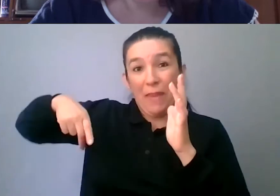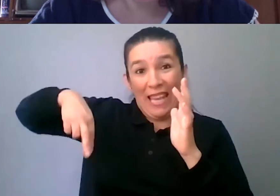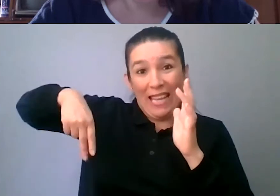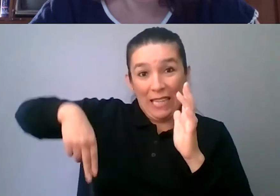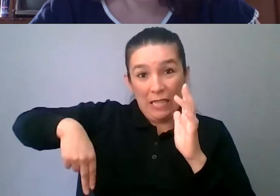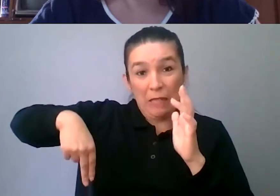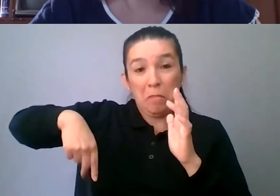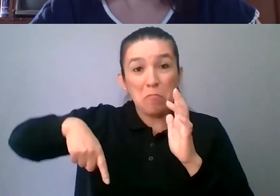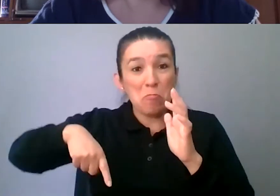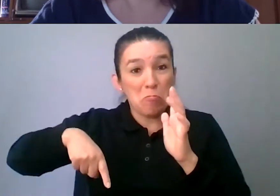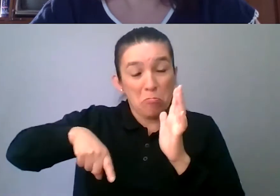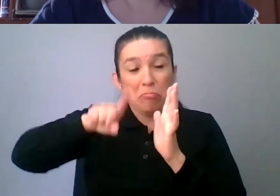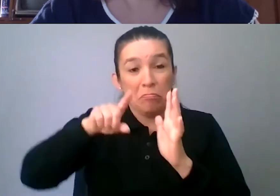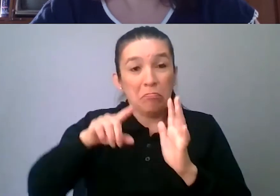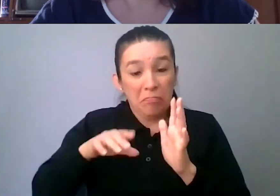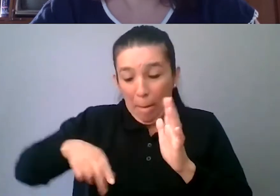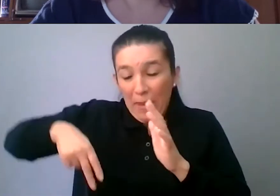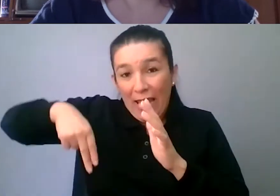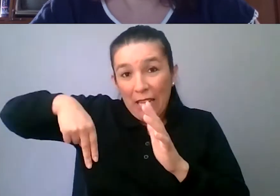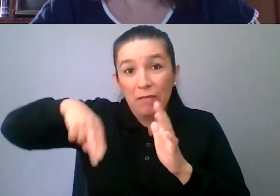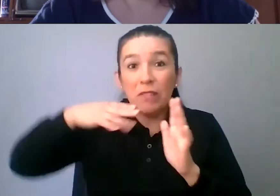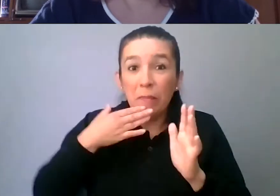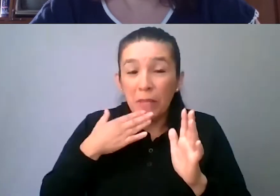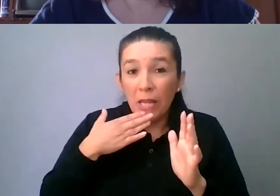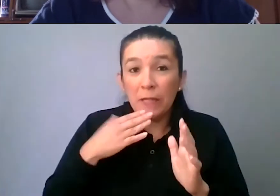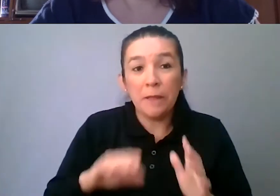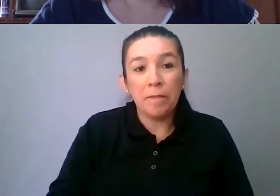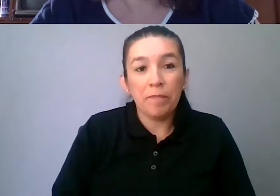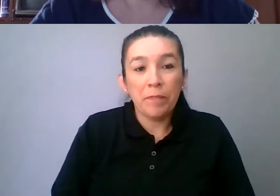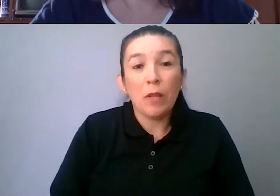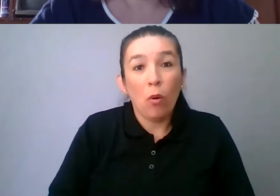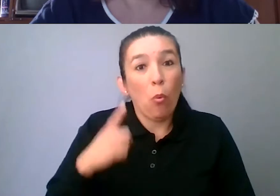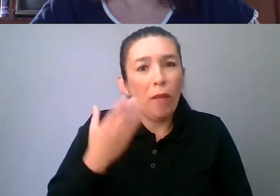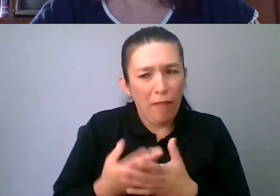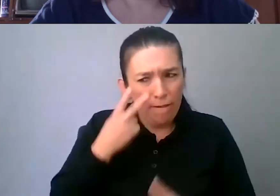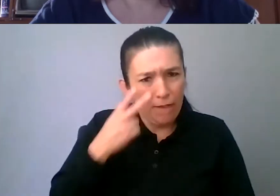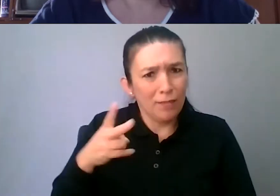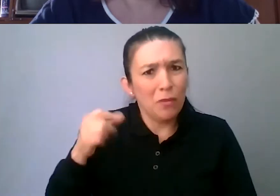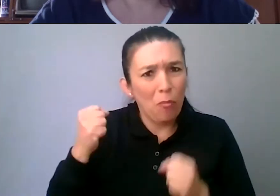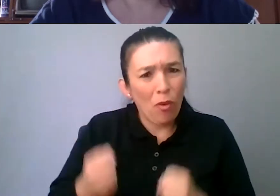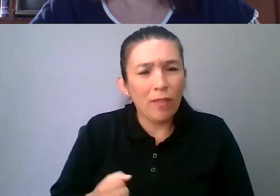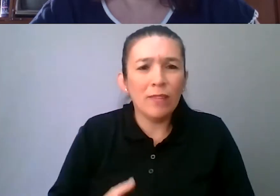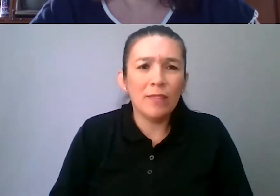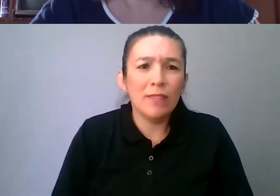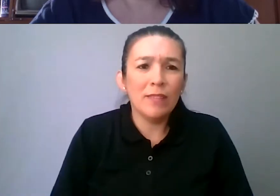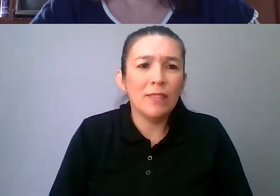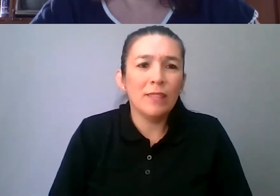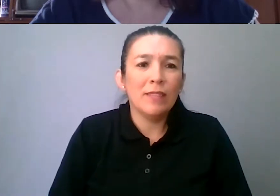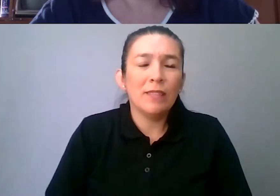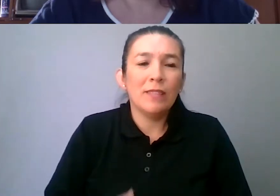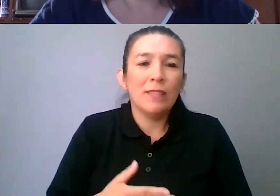Es lo menos, lo he visto solo una vez, pero se puede. Además que